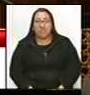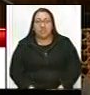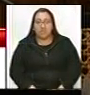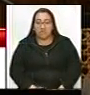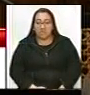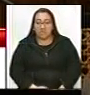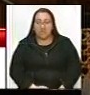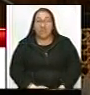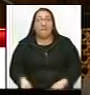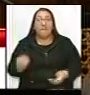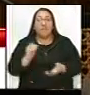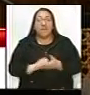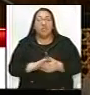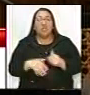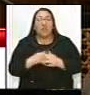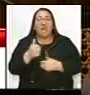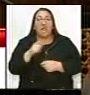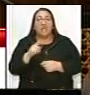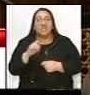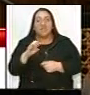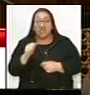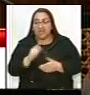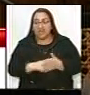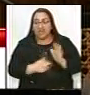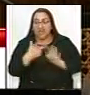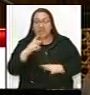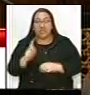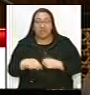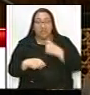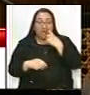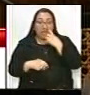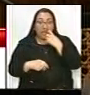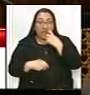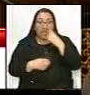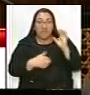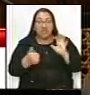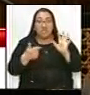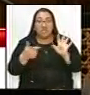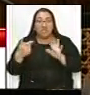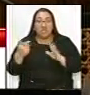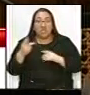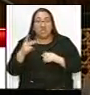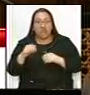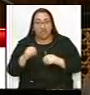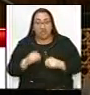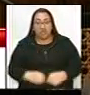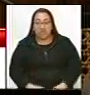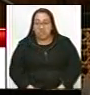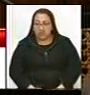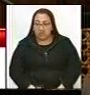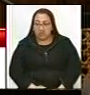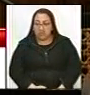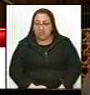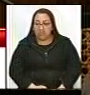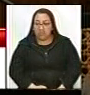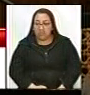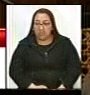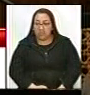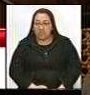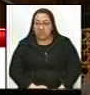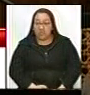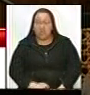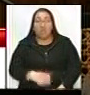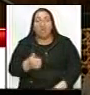más los de azteca que son 13 mil 677 kilómetros de fibra óptica y otras 2